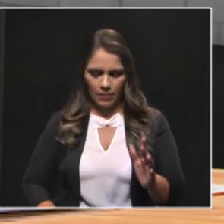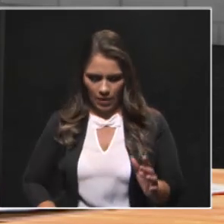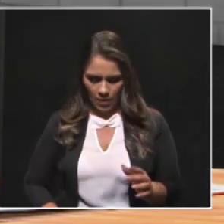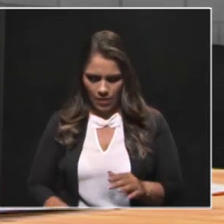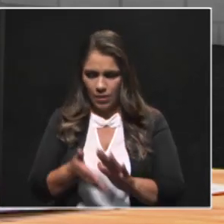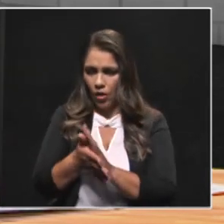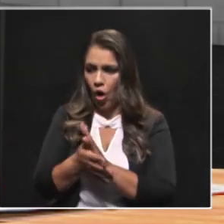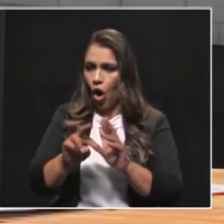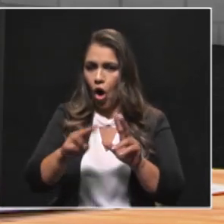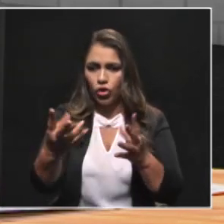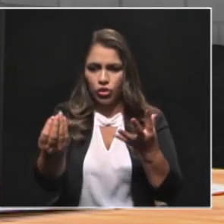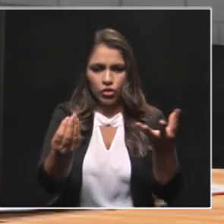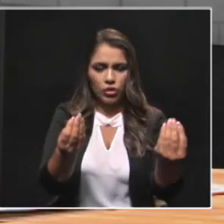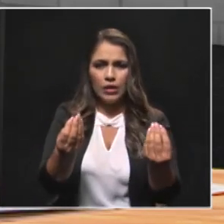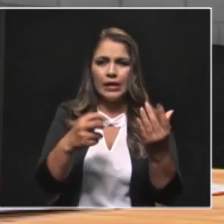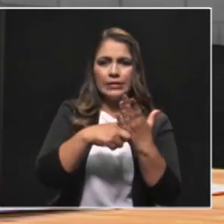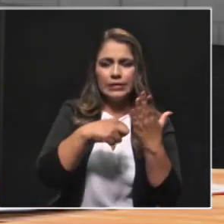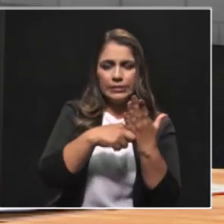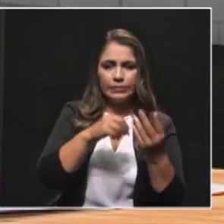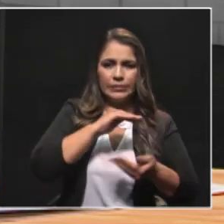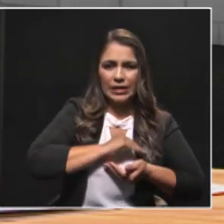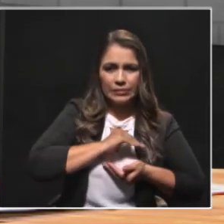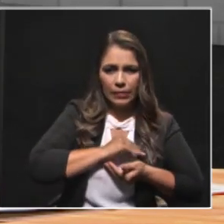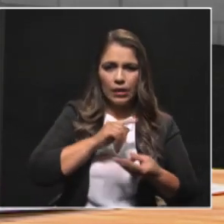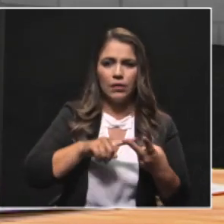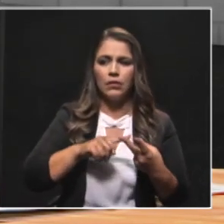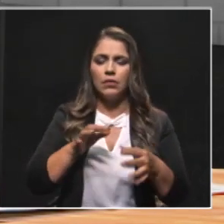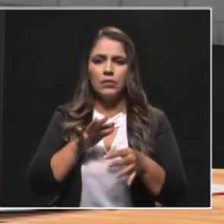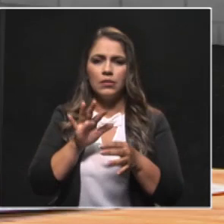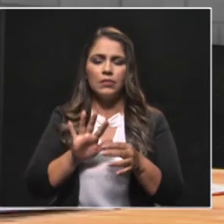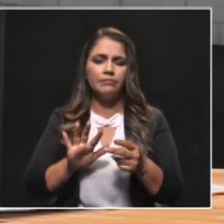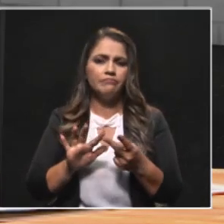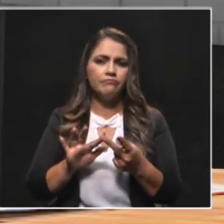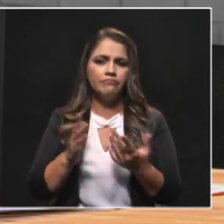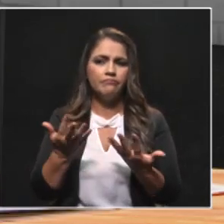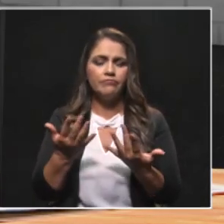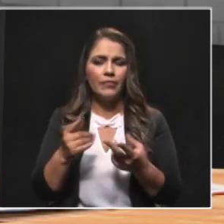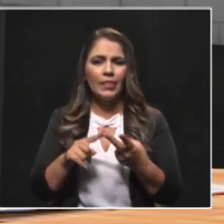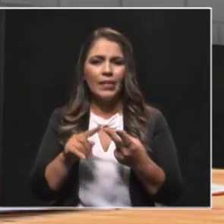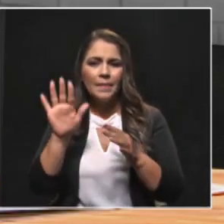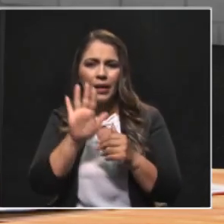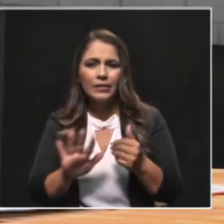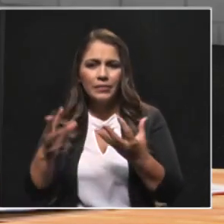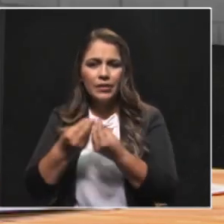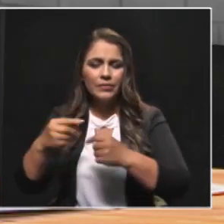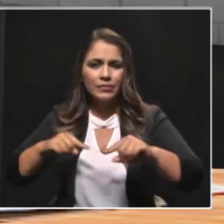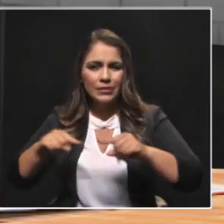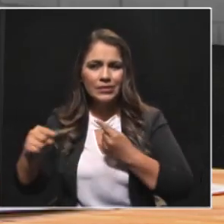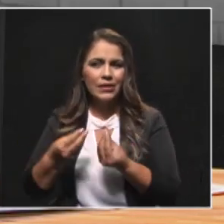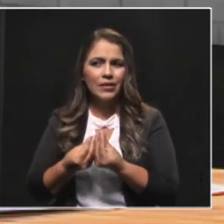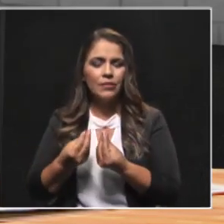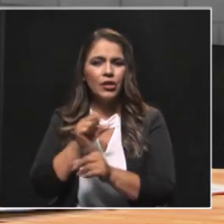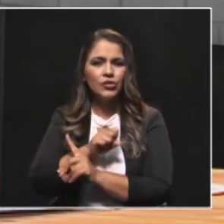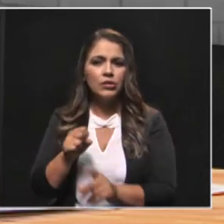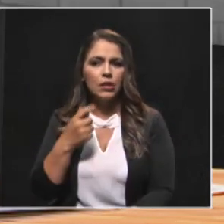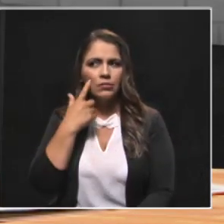otras bases de datos como las del SISBEN, como las del Departamento Administrativo para la Prosperidad Social, pueden indicar que